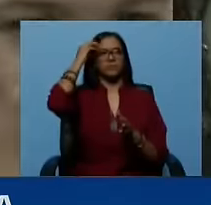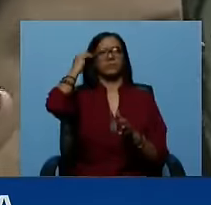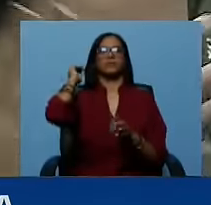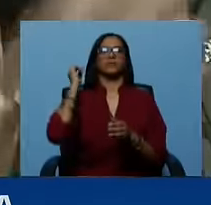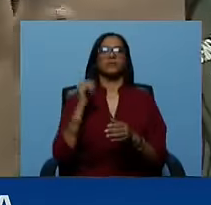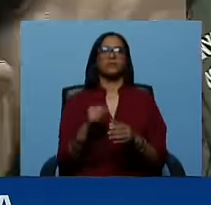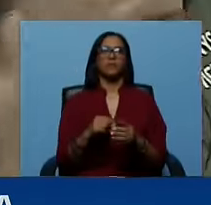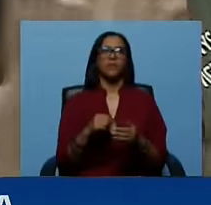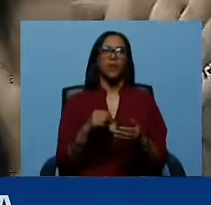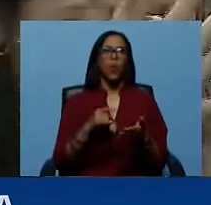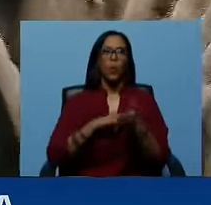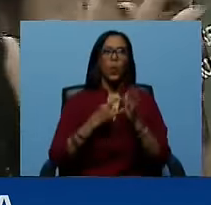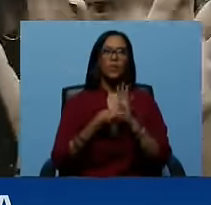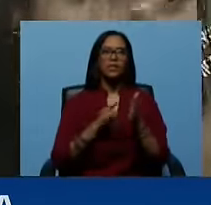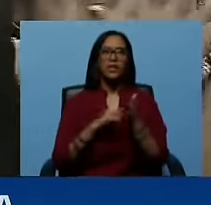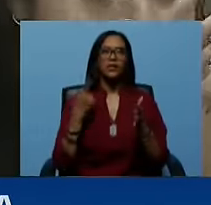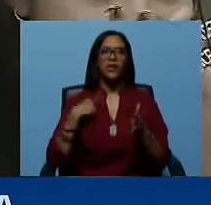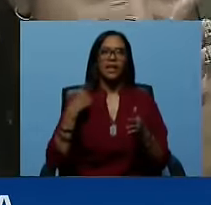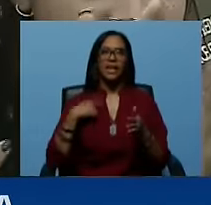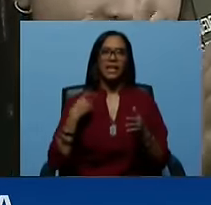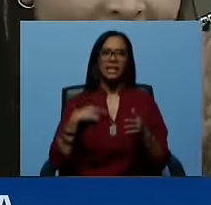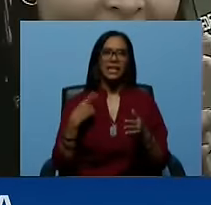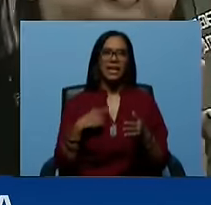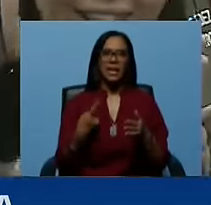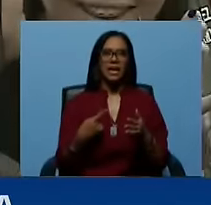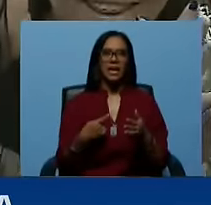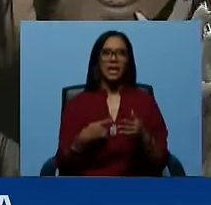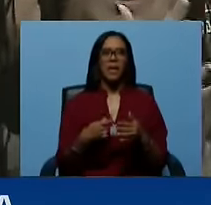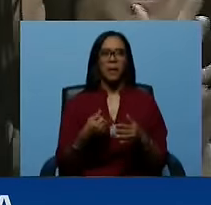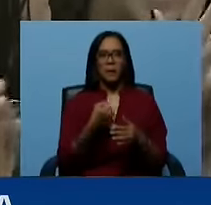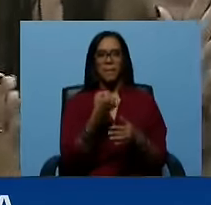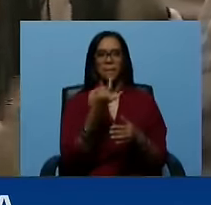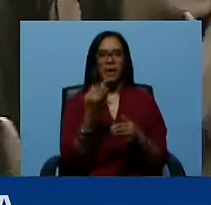un concepto que tiene una dicotomía.